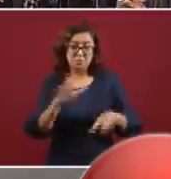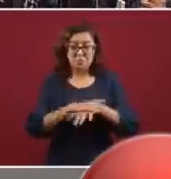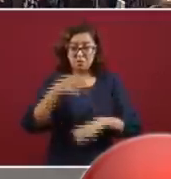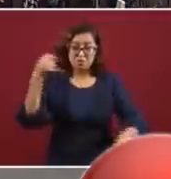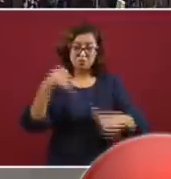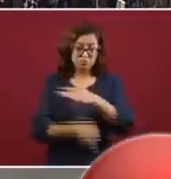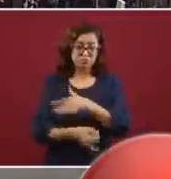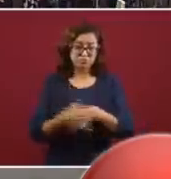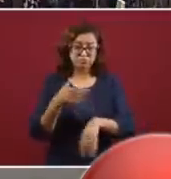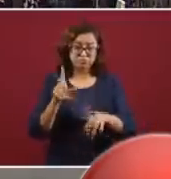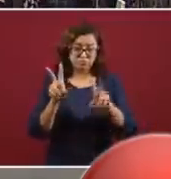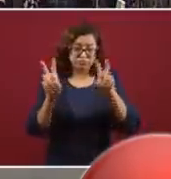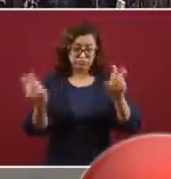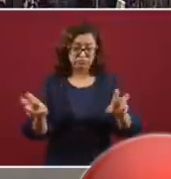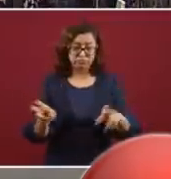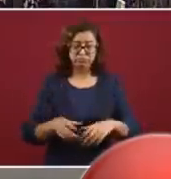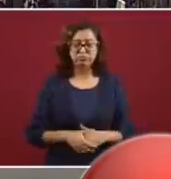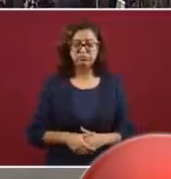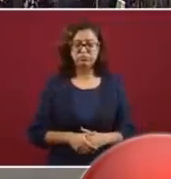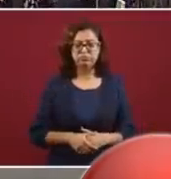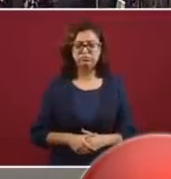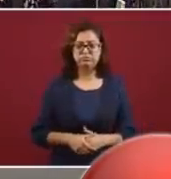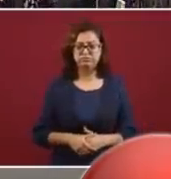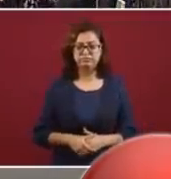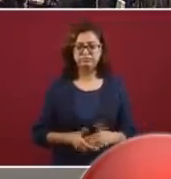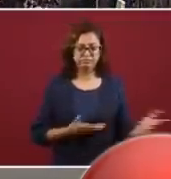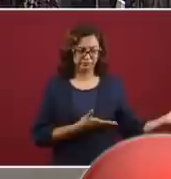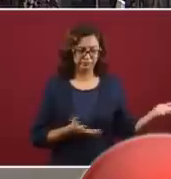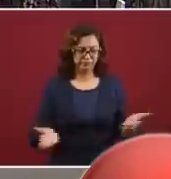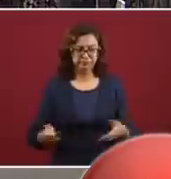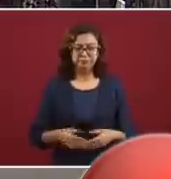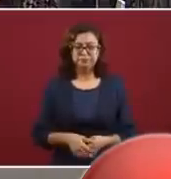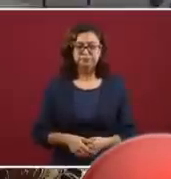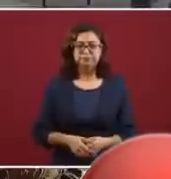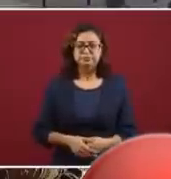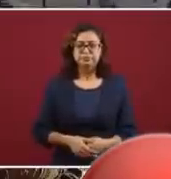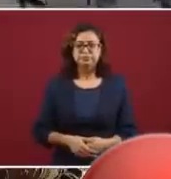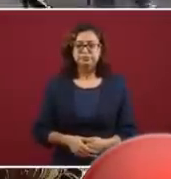en este caso. Héctor.